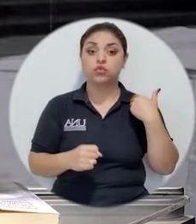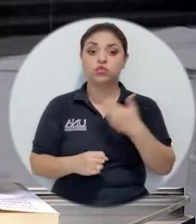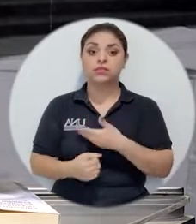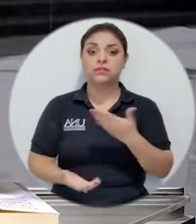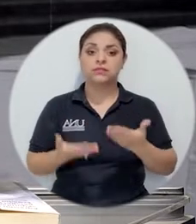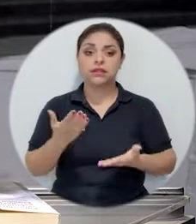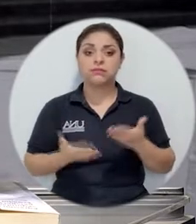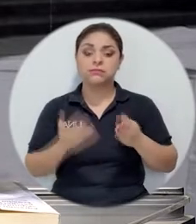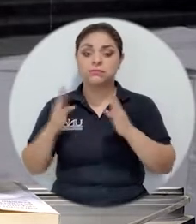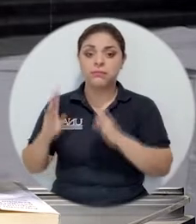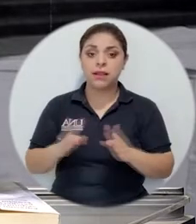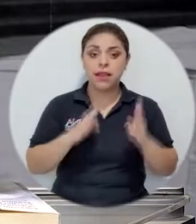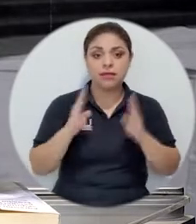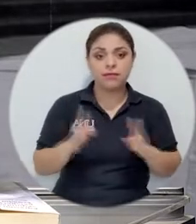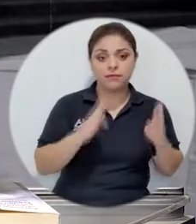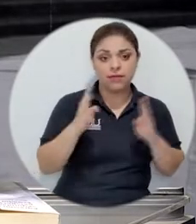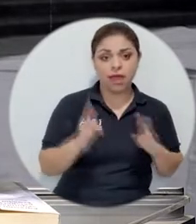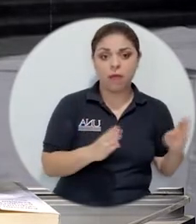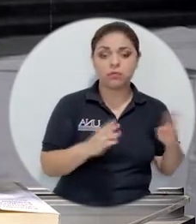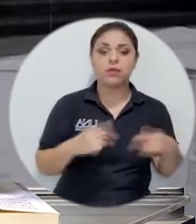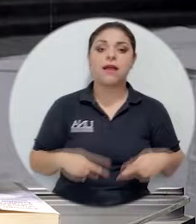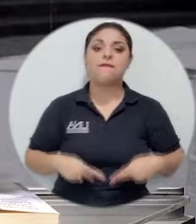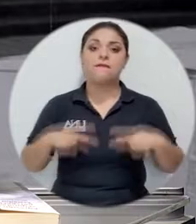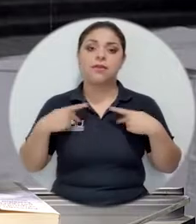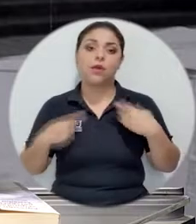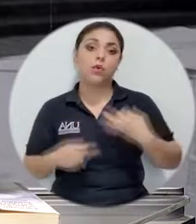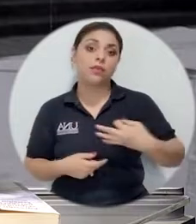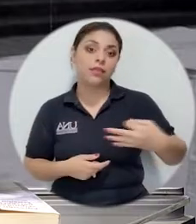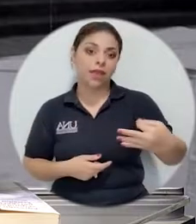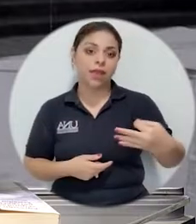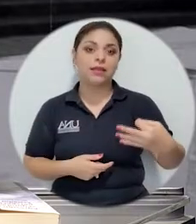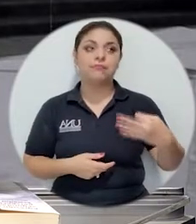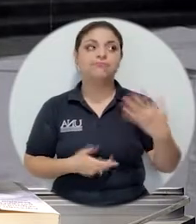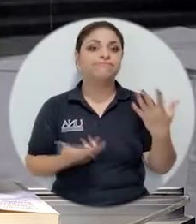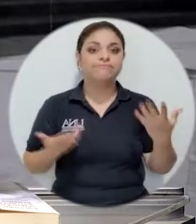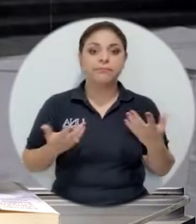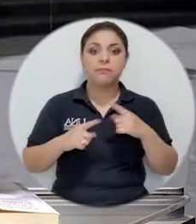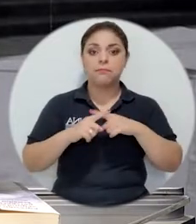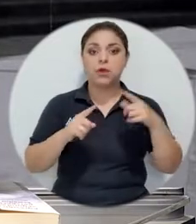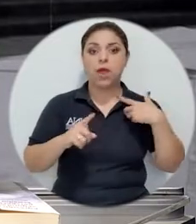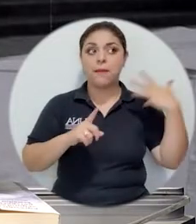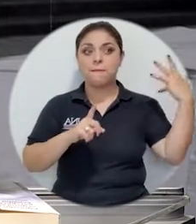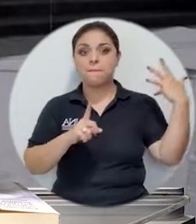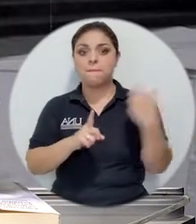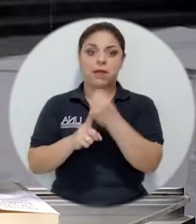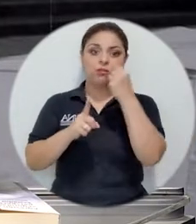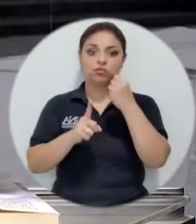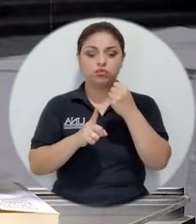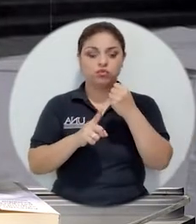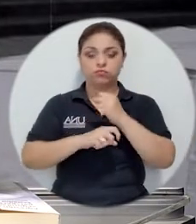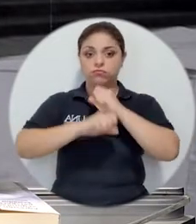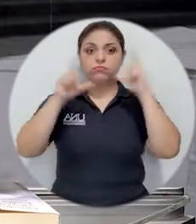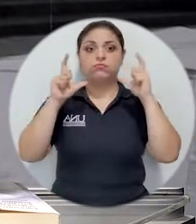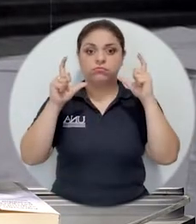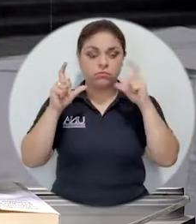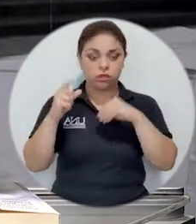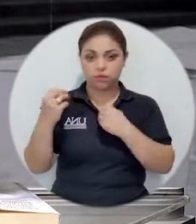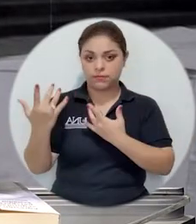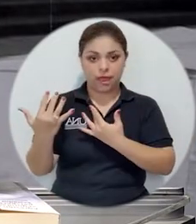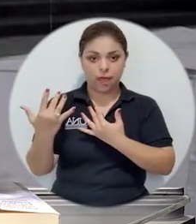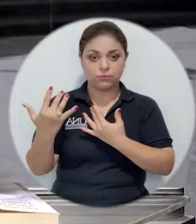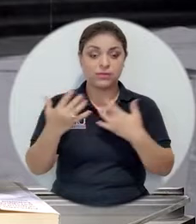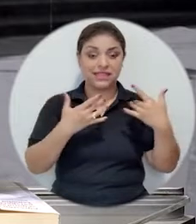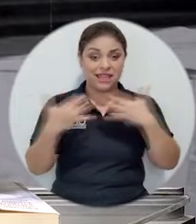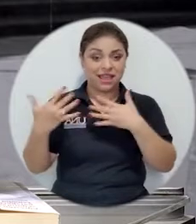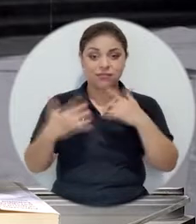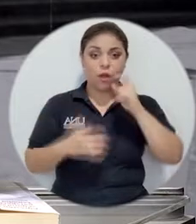tiempos, ¿verdad? Planificamos para ciertos elementos de la vida cotidiana o de las relaciones internacionales y tenemos impactos que vienen de